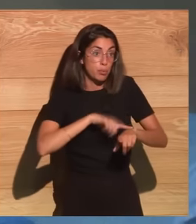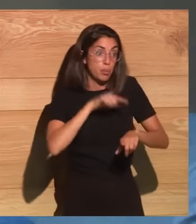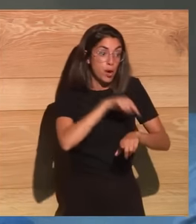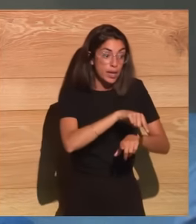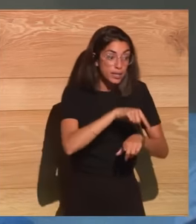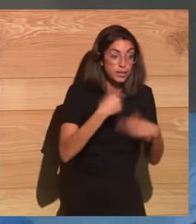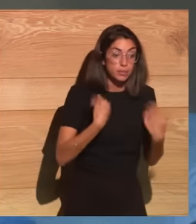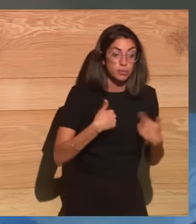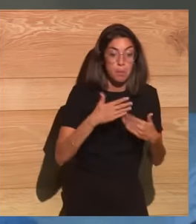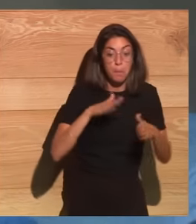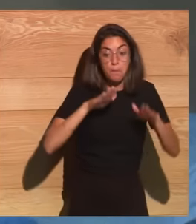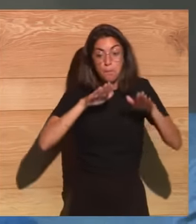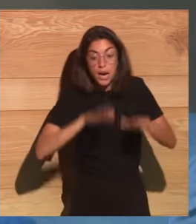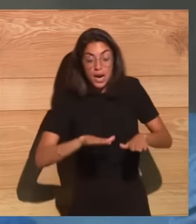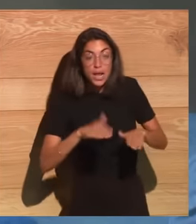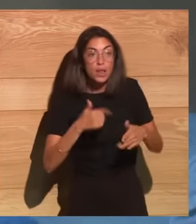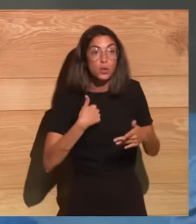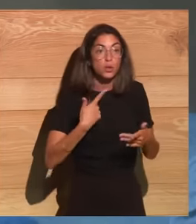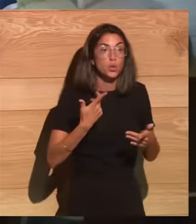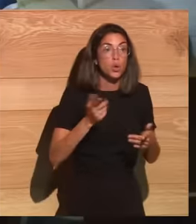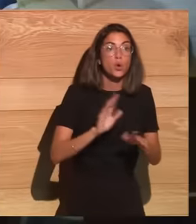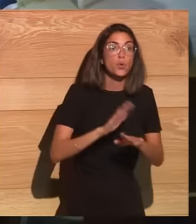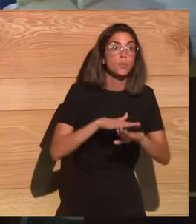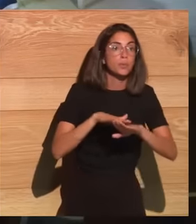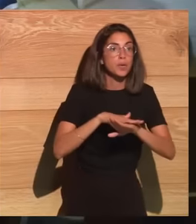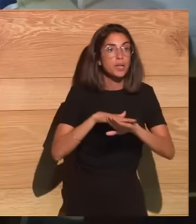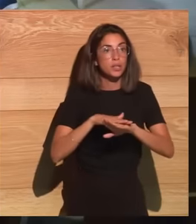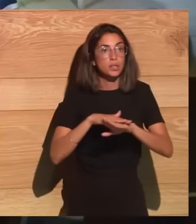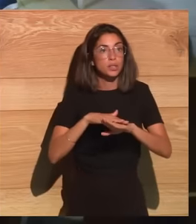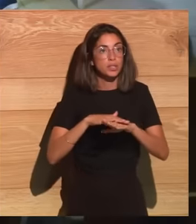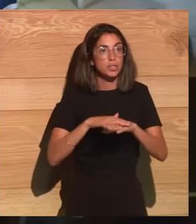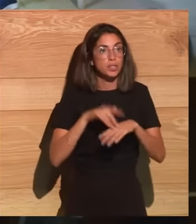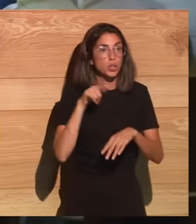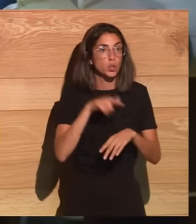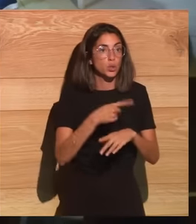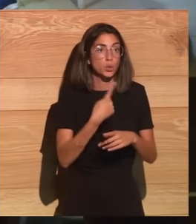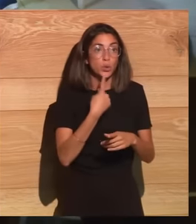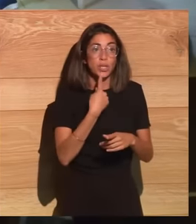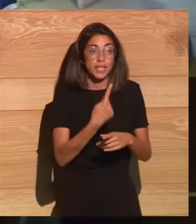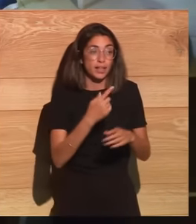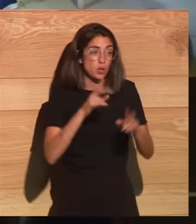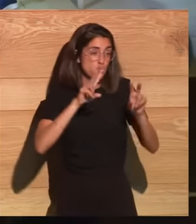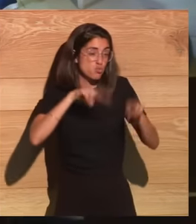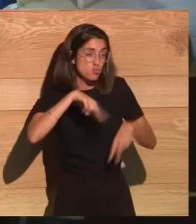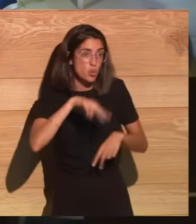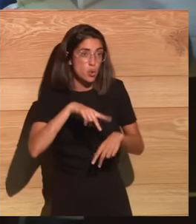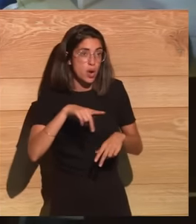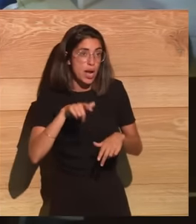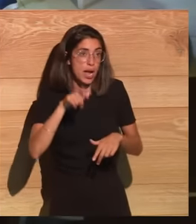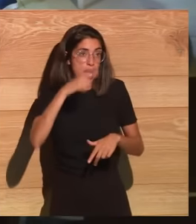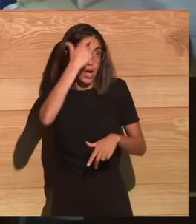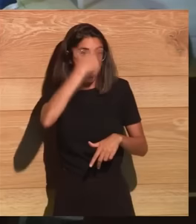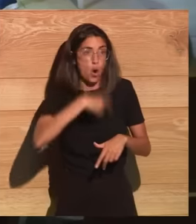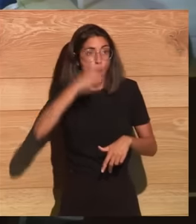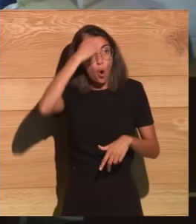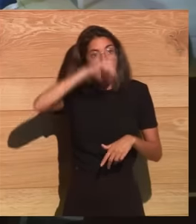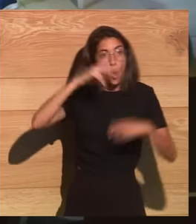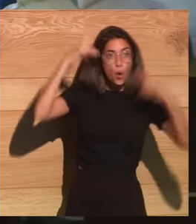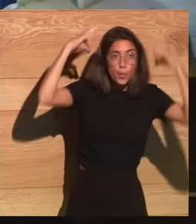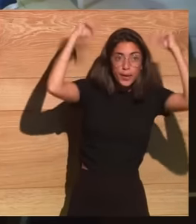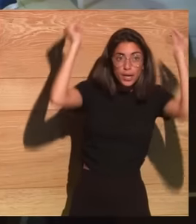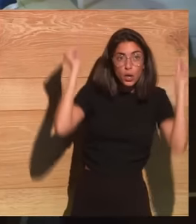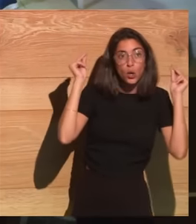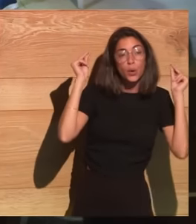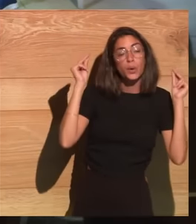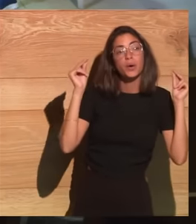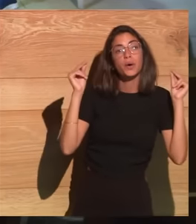no, perdóneme, yo cojo, muevo el coche, no se preocupe. Y no ha mencionado usted todavía el hombre lobo americano, el hombre... Mi compañero está